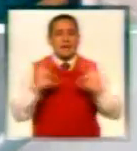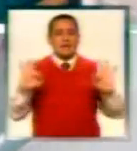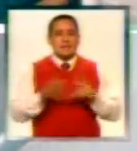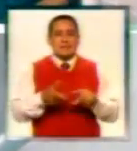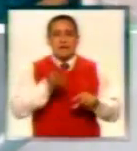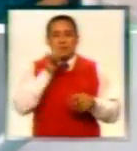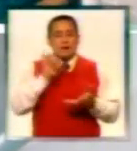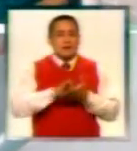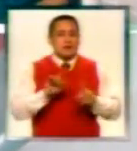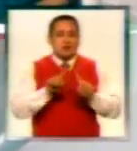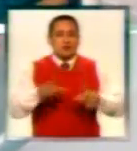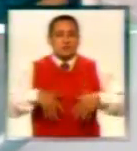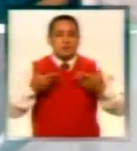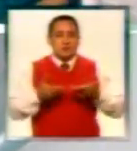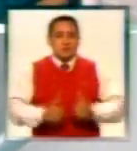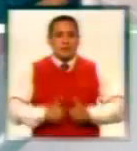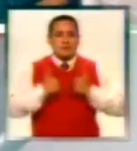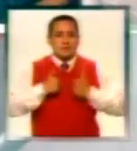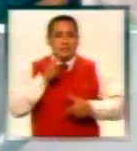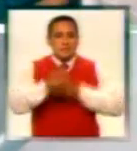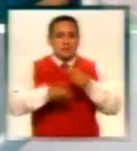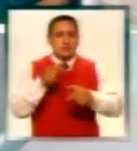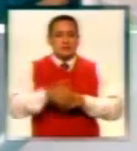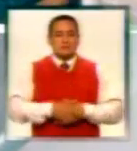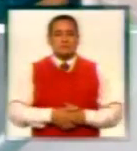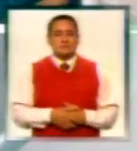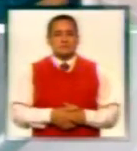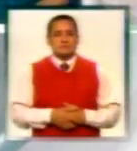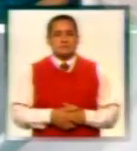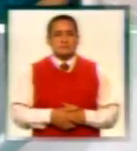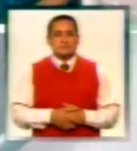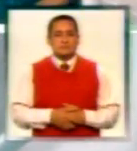no era apta para el consumo humano, ¿no?